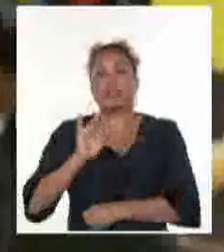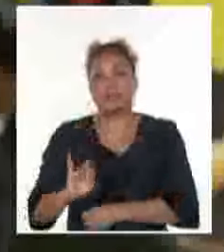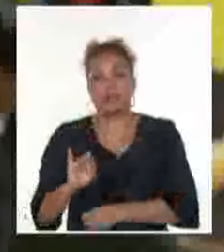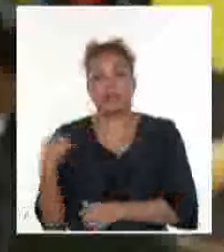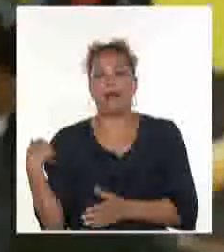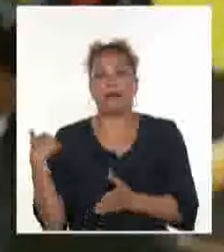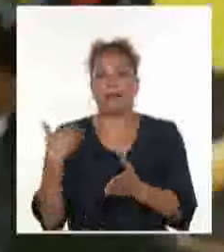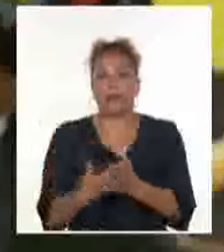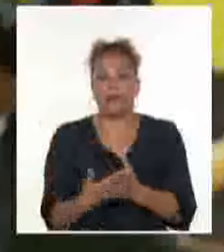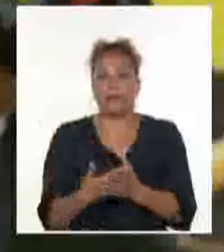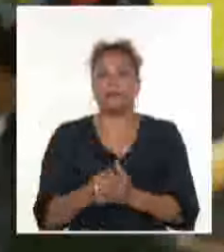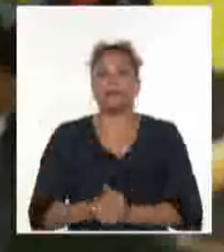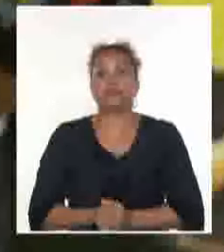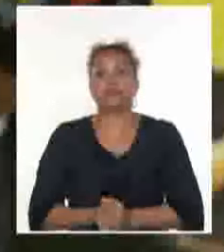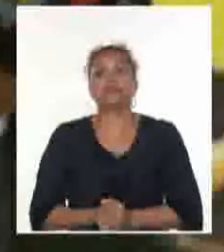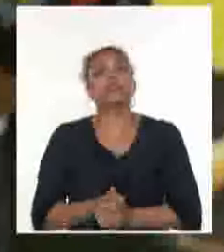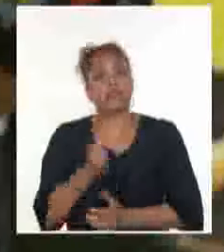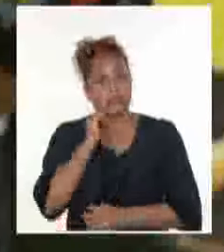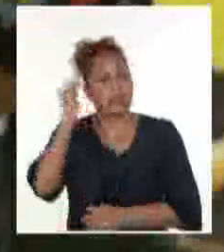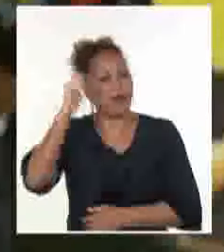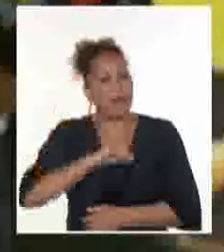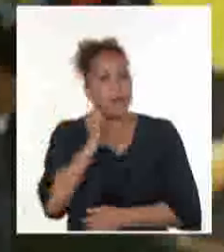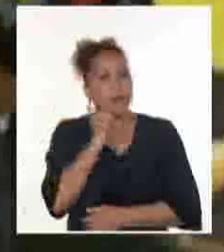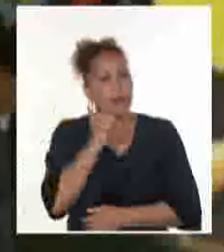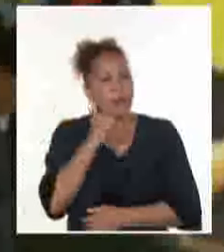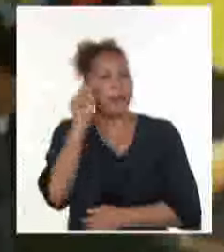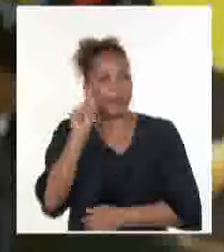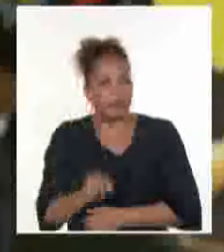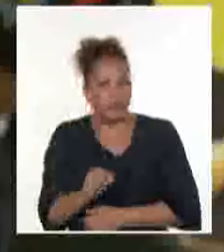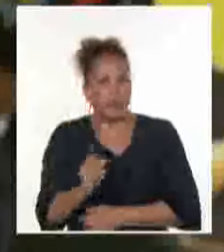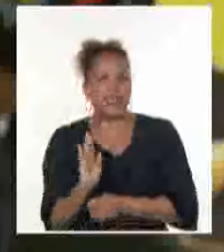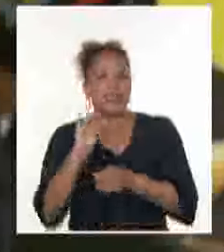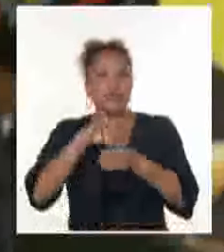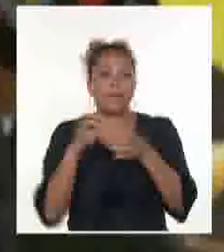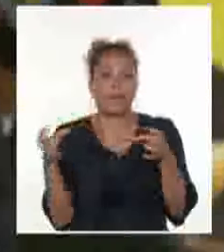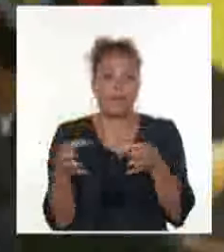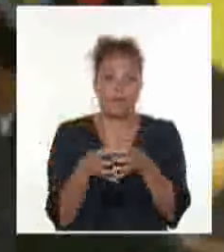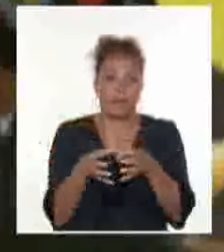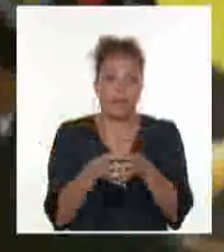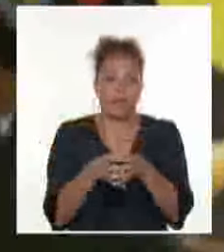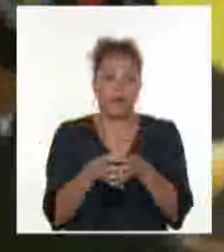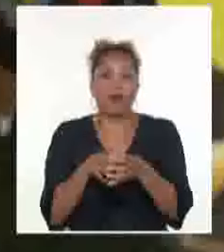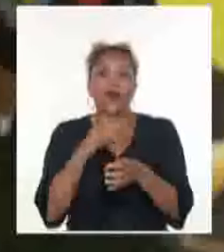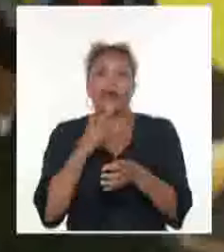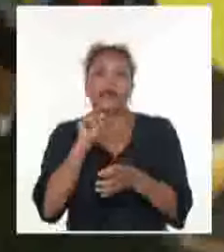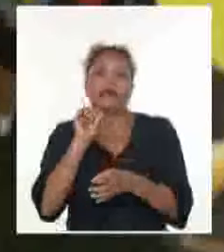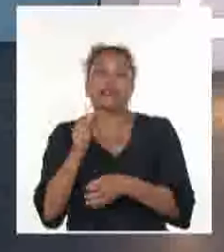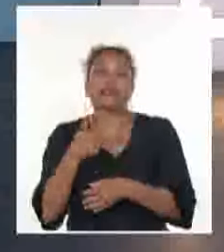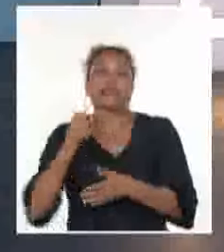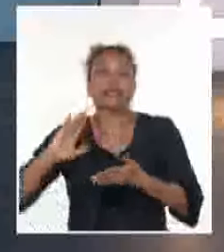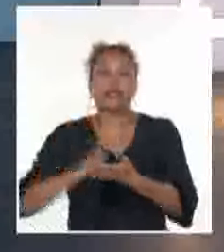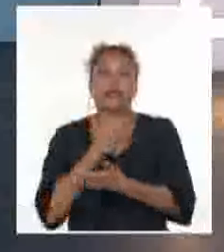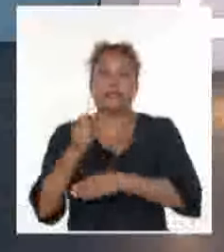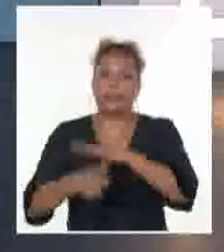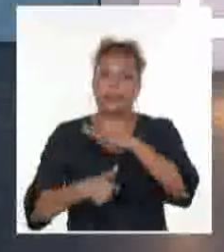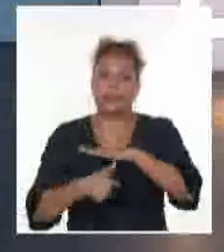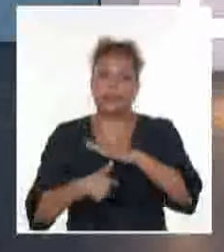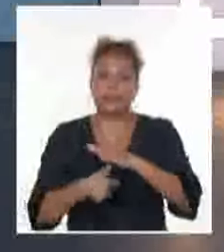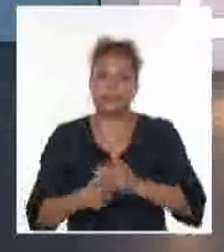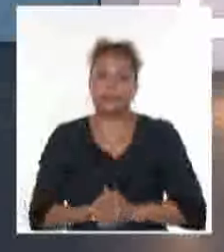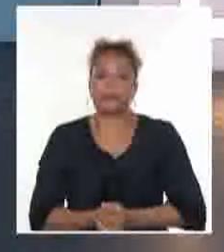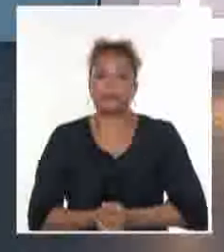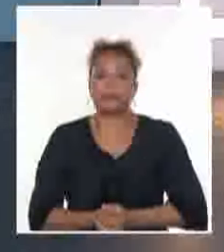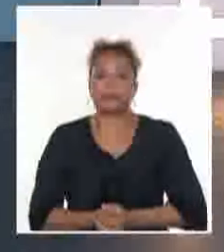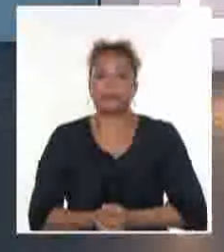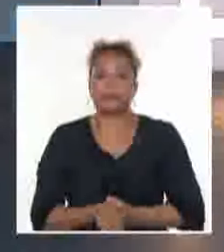Evidentemente, hay muchas más personas que han participado en el golpe de Estado fallido ocurrido el día de ayer. Y la presencia de